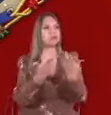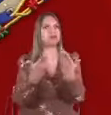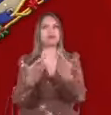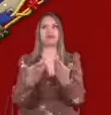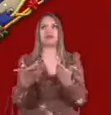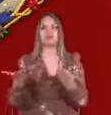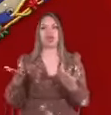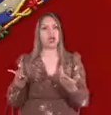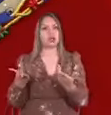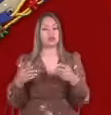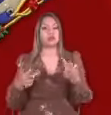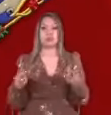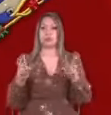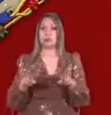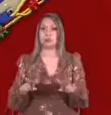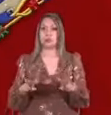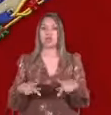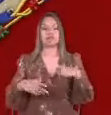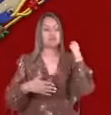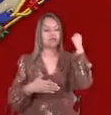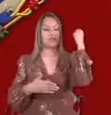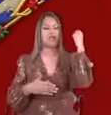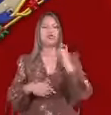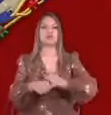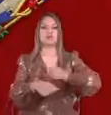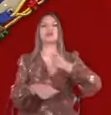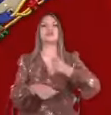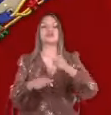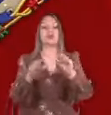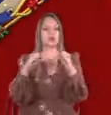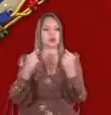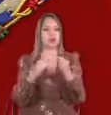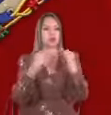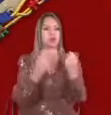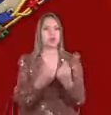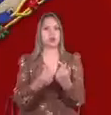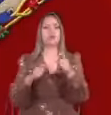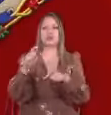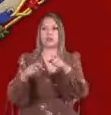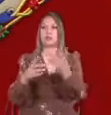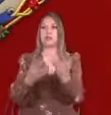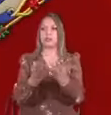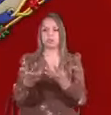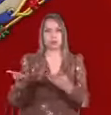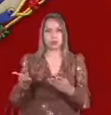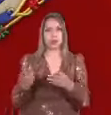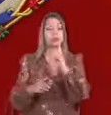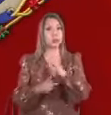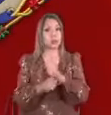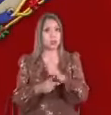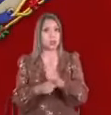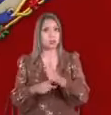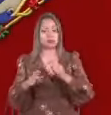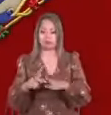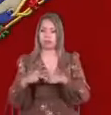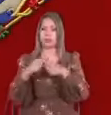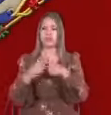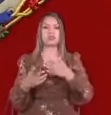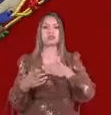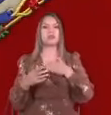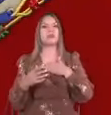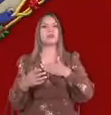de las mayorías, pero también de las reivindicaciones específicas de grupos, de colectivos y de personas. Por ello, desde el inicio de mi